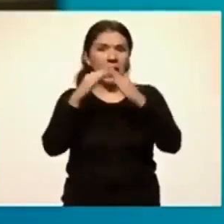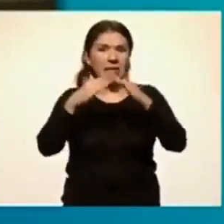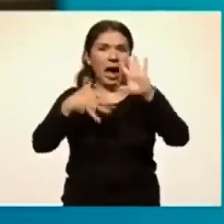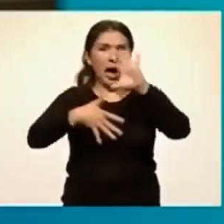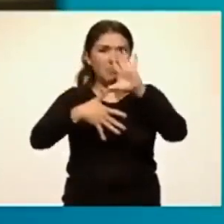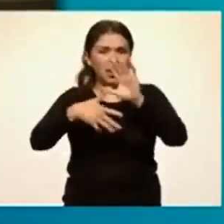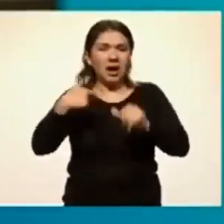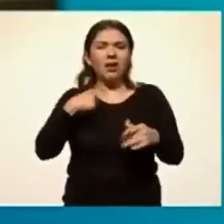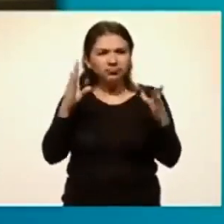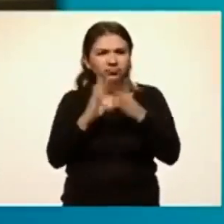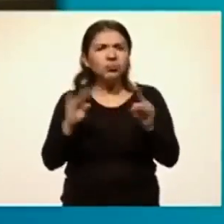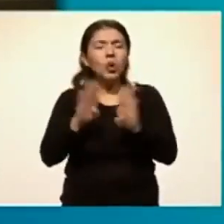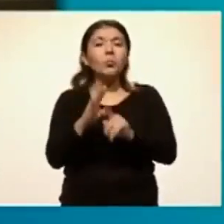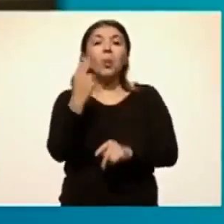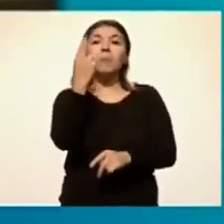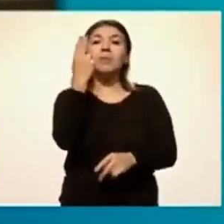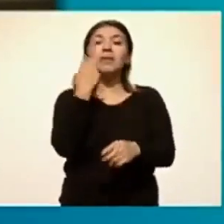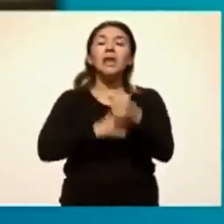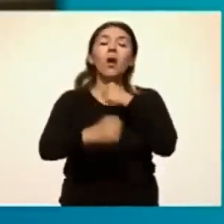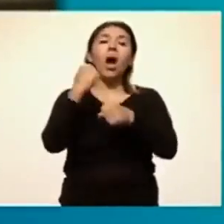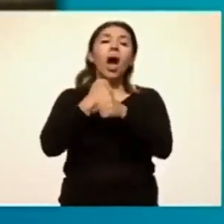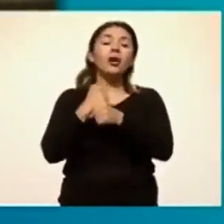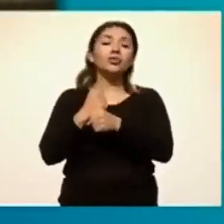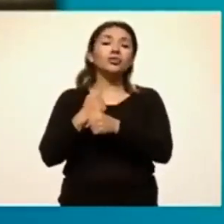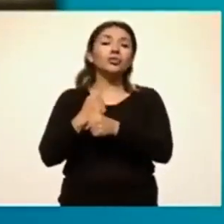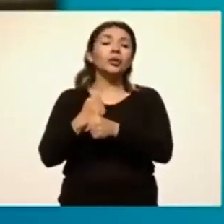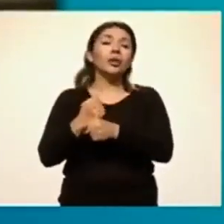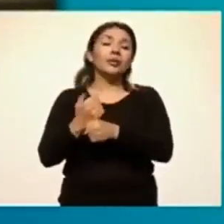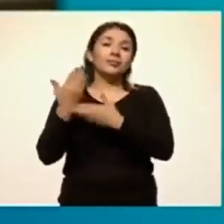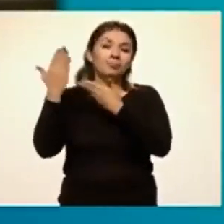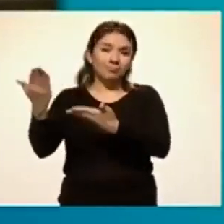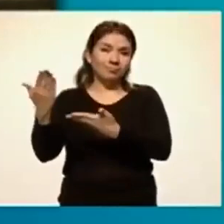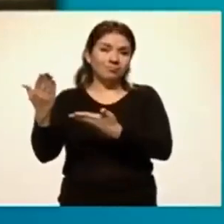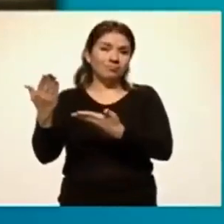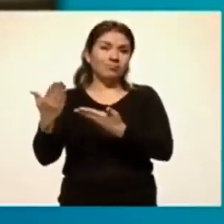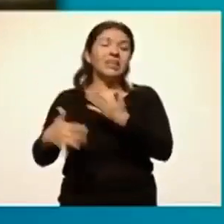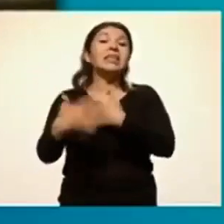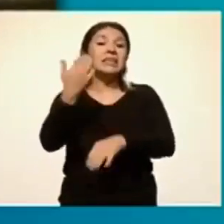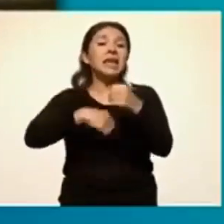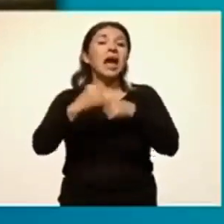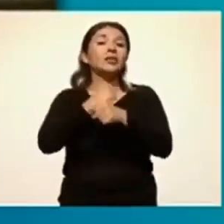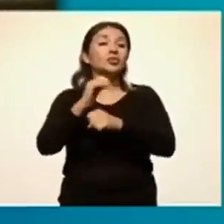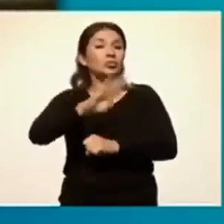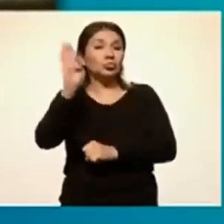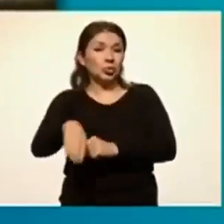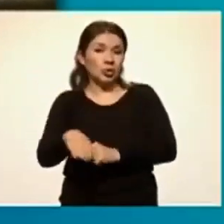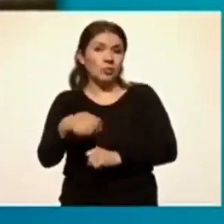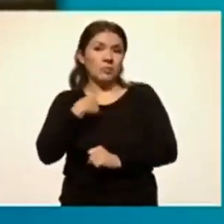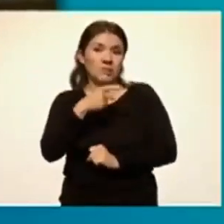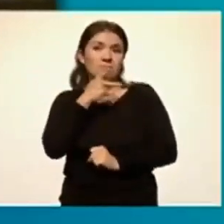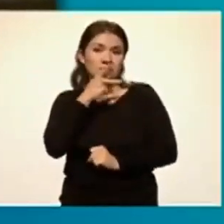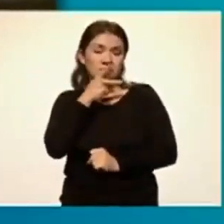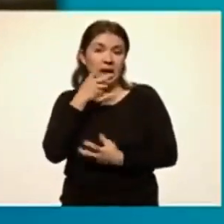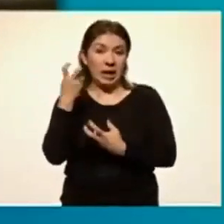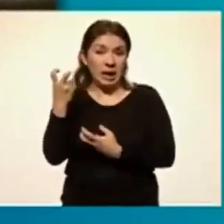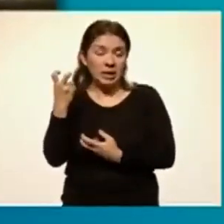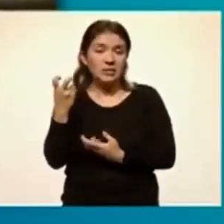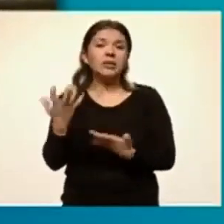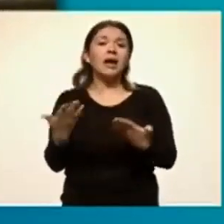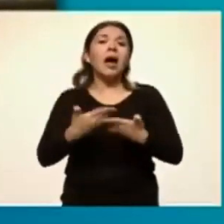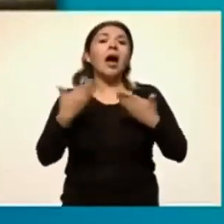Como a 25 años del homenaje, digamos a 15 años de que se fue, hace 15 años que se nos fue,